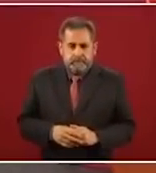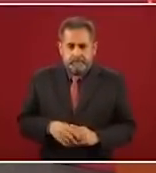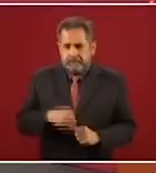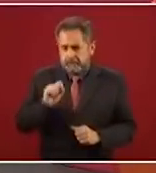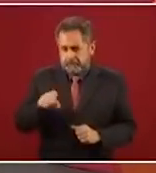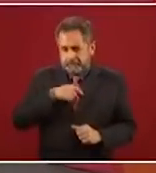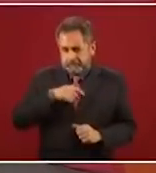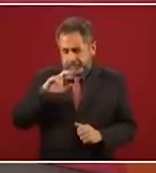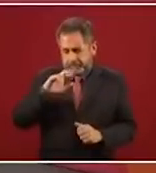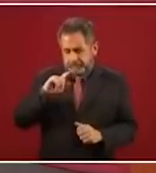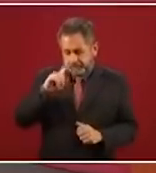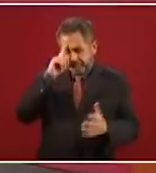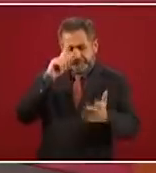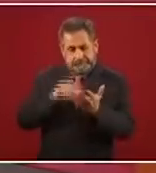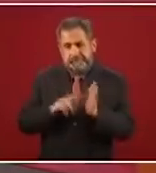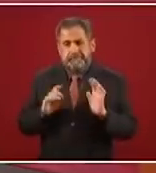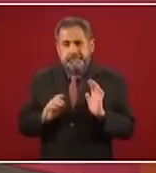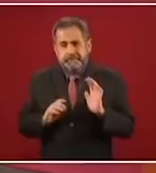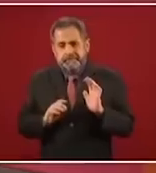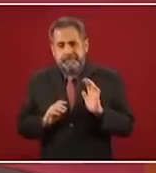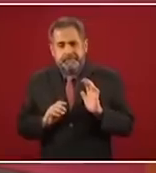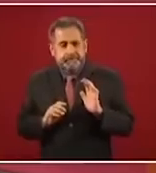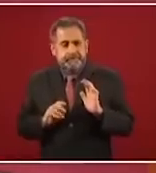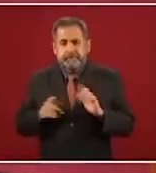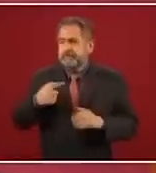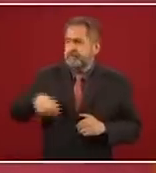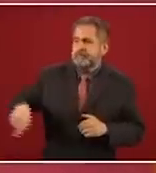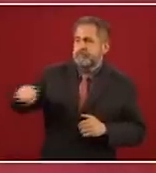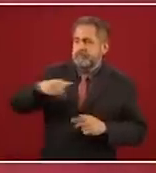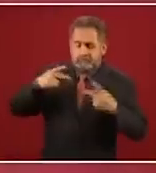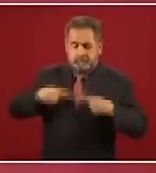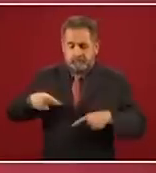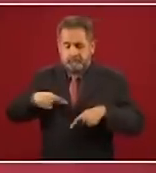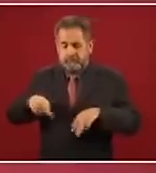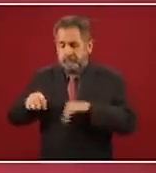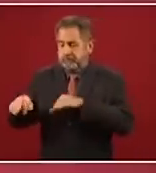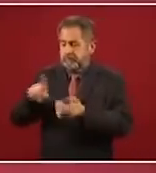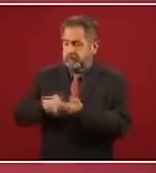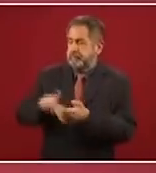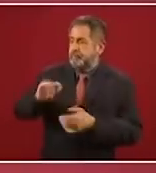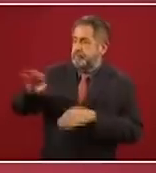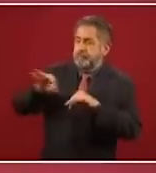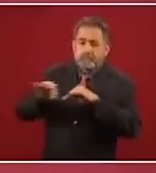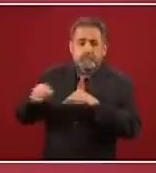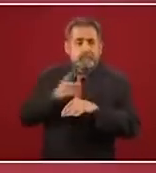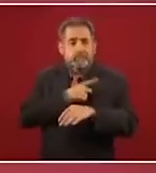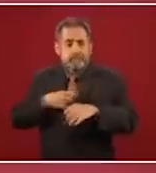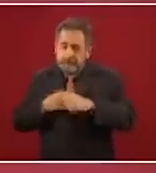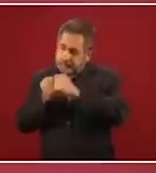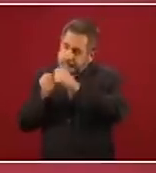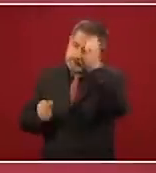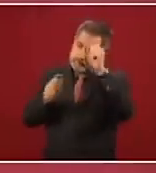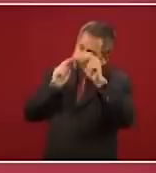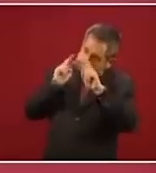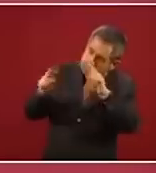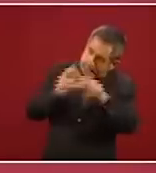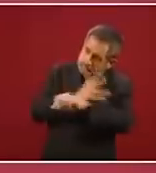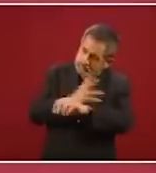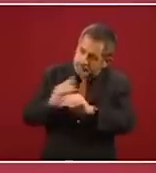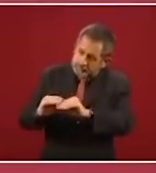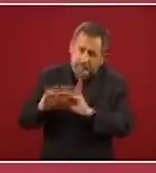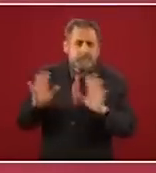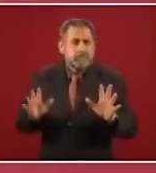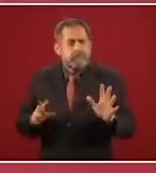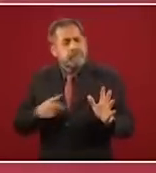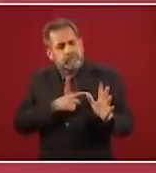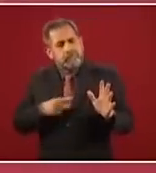yo creo que la vida pública tiene que ser cada vez más pública. Todo esto que hablamos ayuda mucho porque la gente